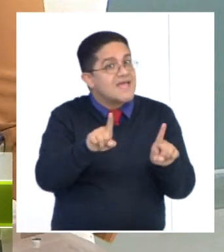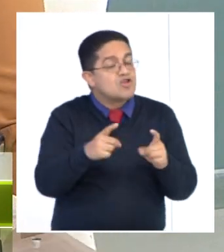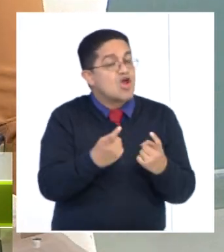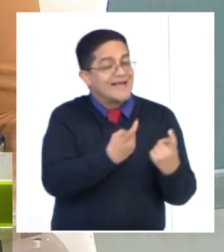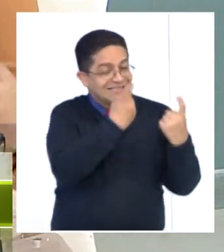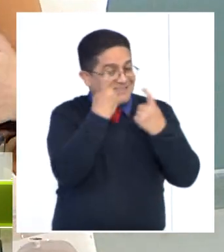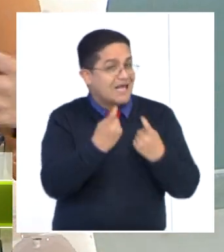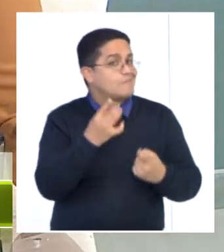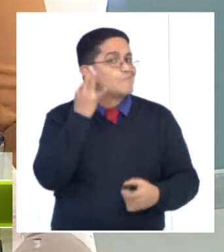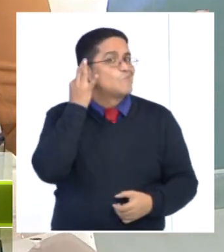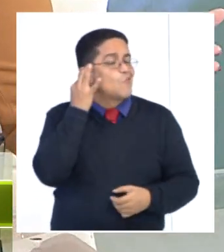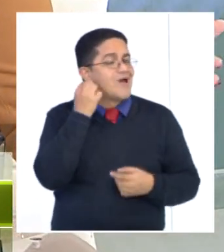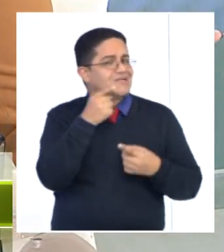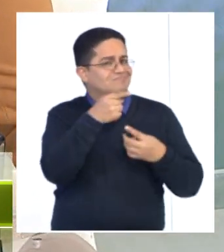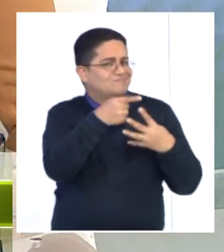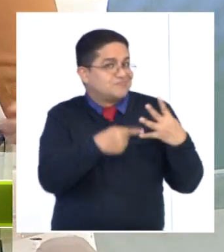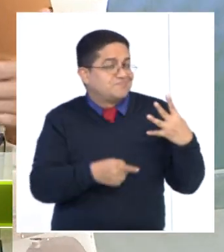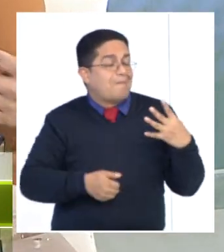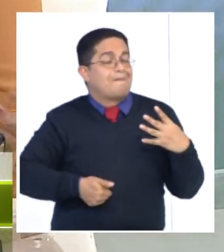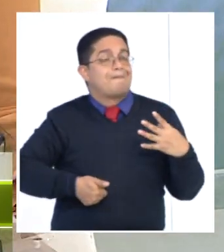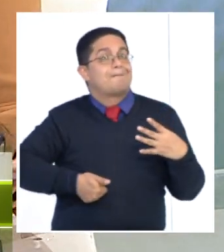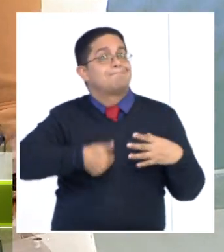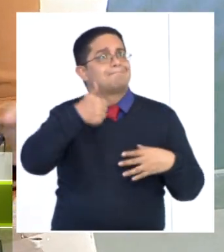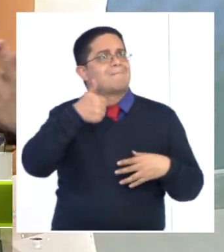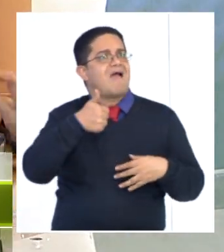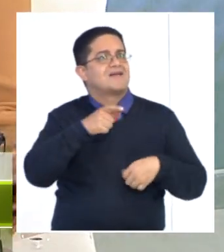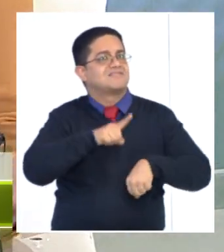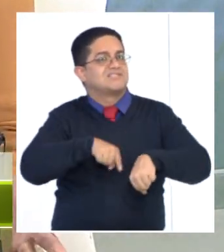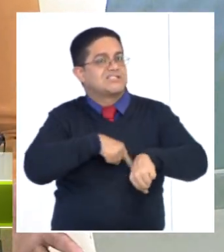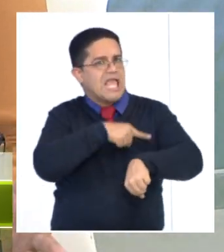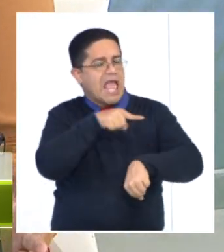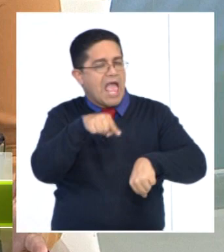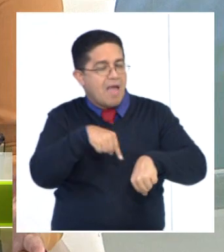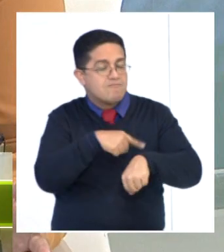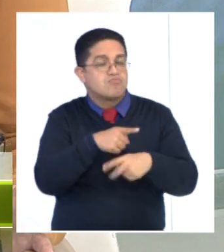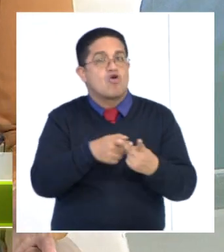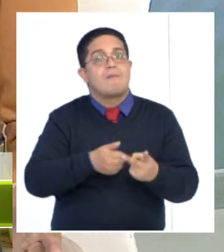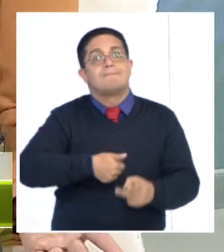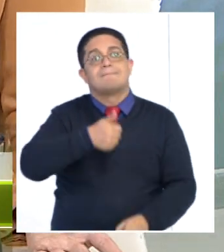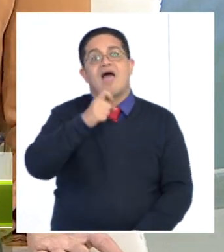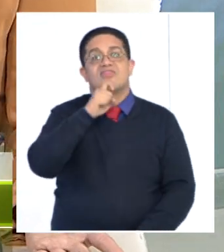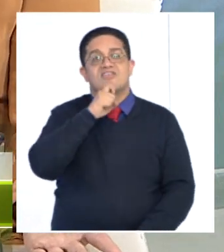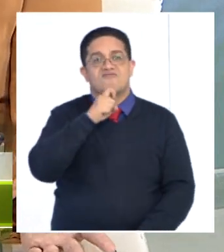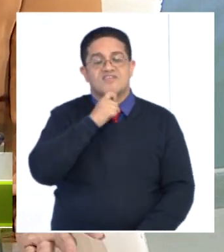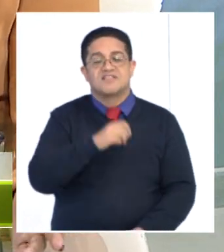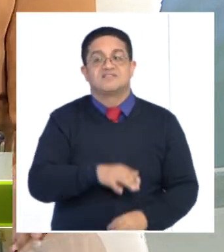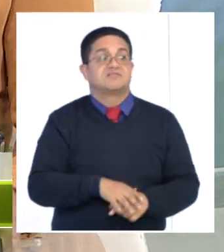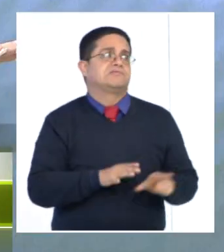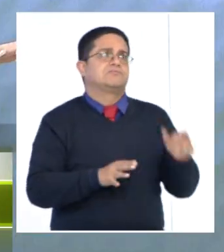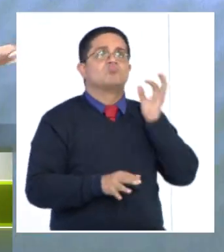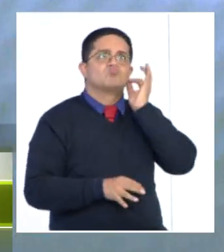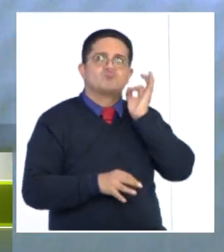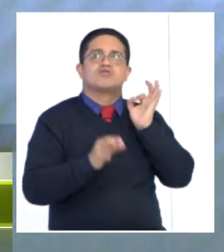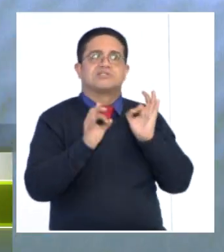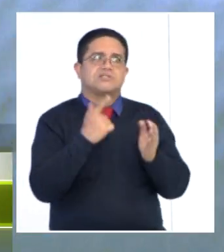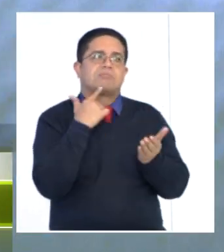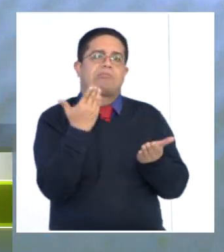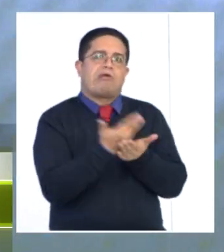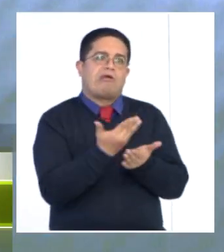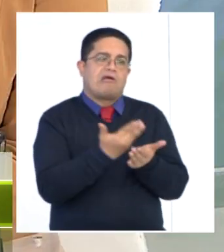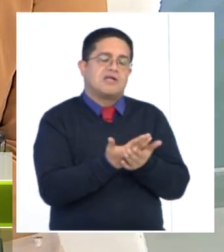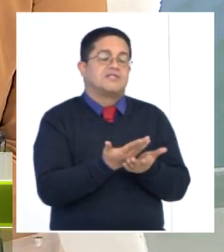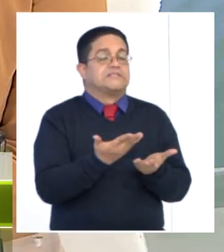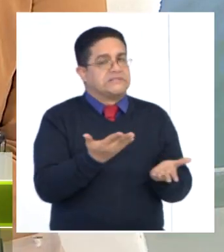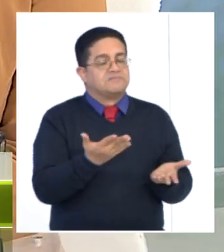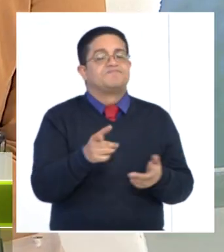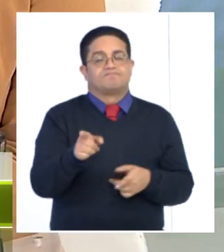nosotras pues son mucho más extensos, son mucho más engorrosos o complicados. Horrible, uno va al ginecólogo, esto es siempre. Y hay que hacerlo.